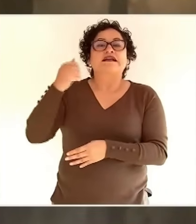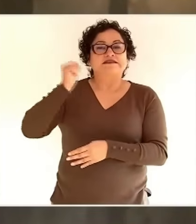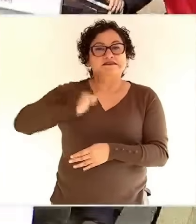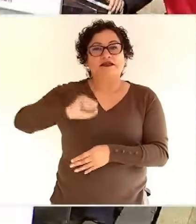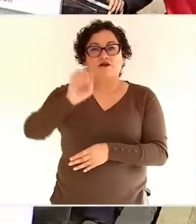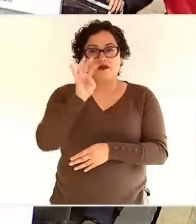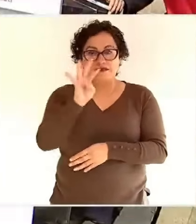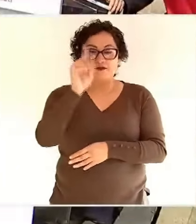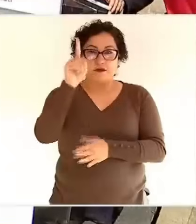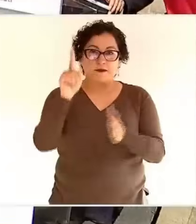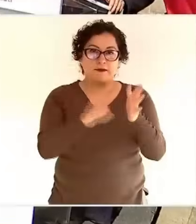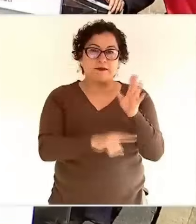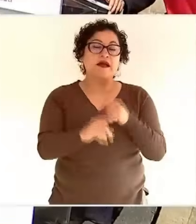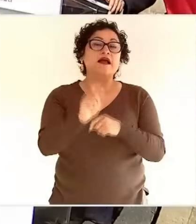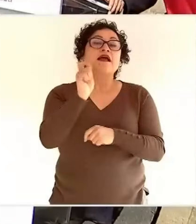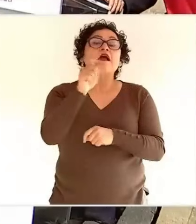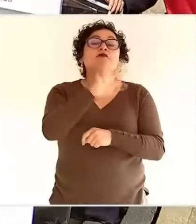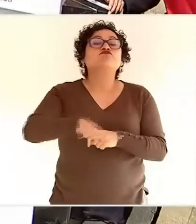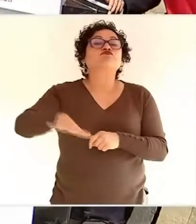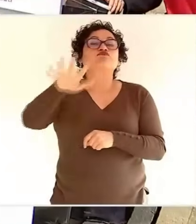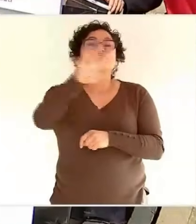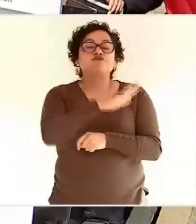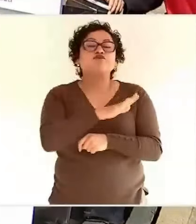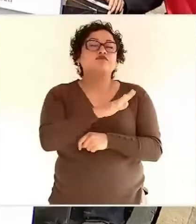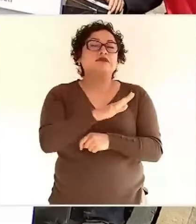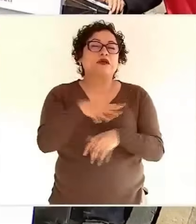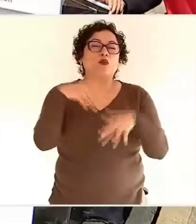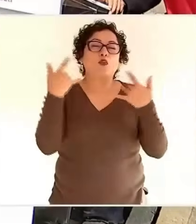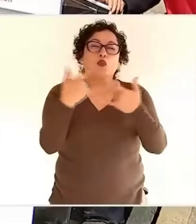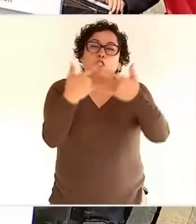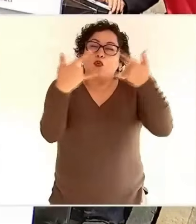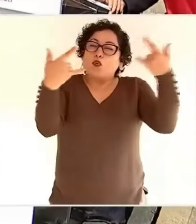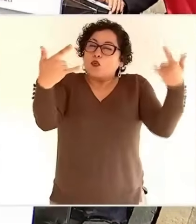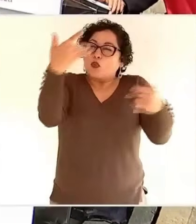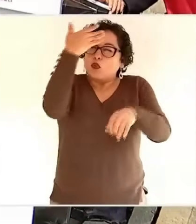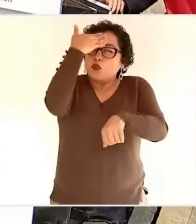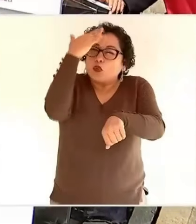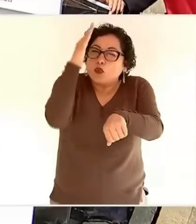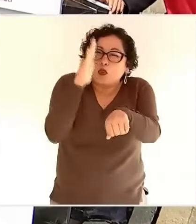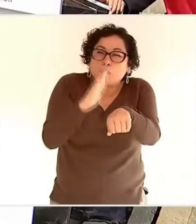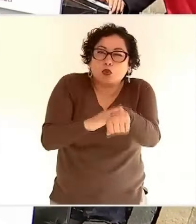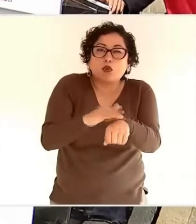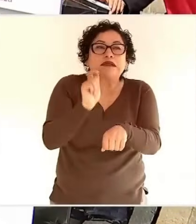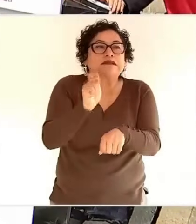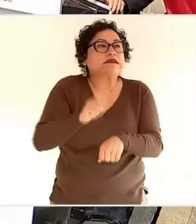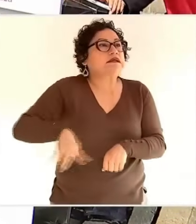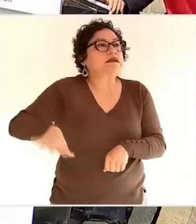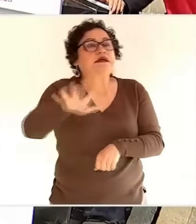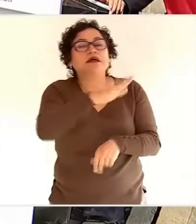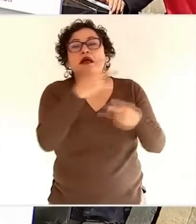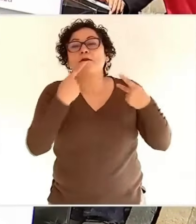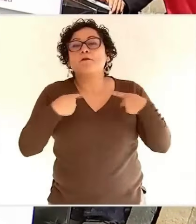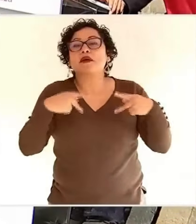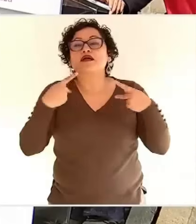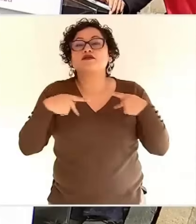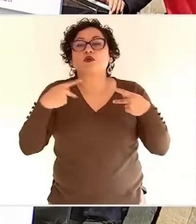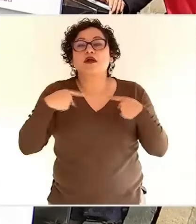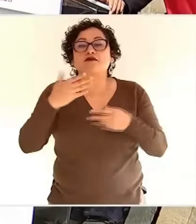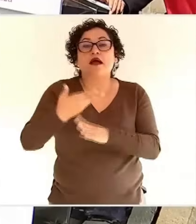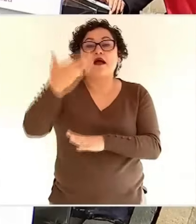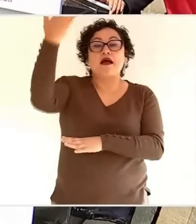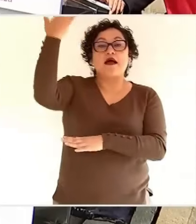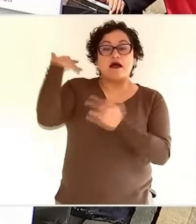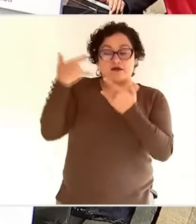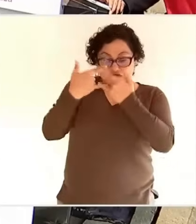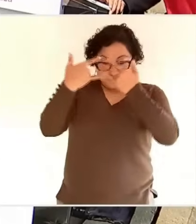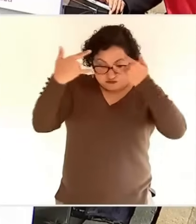histórico, donde descansa la memoria de quienes forjaron la República. En este lugar cargado